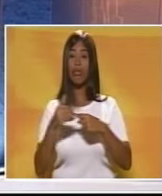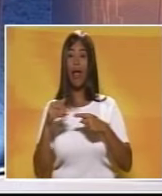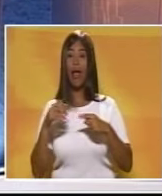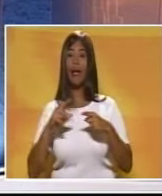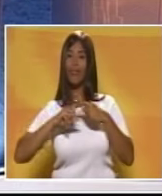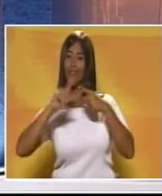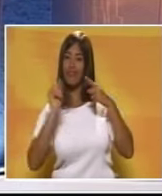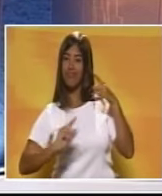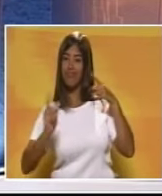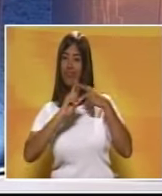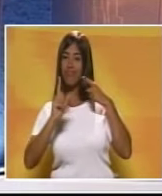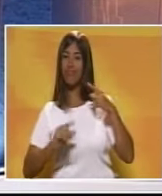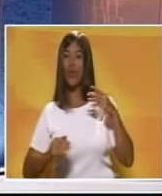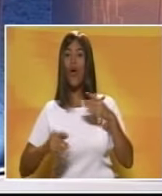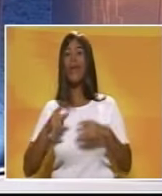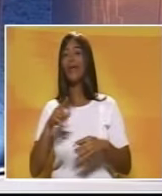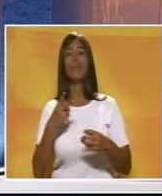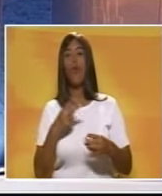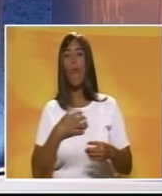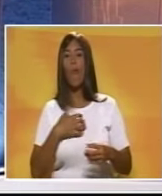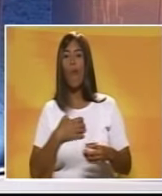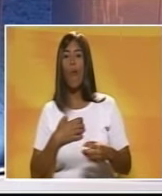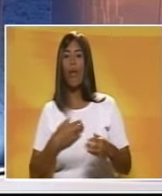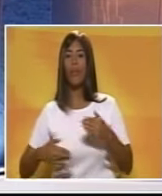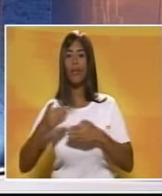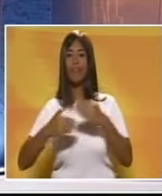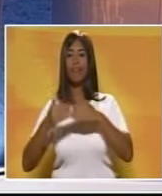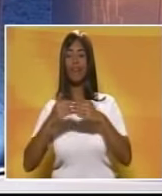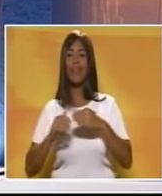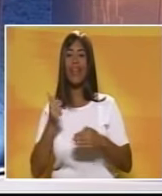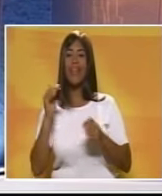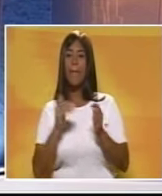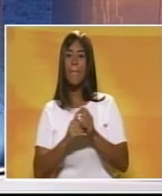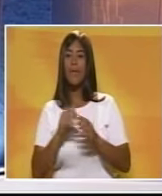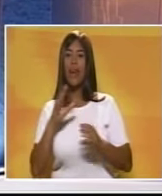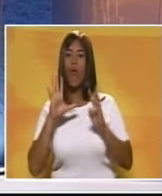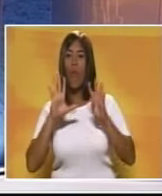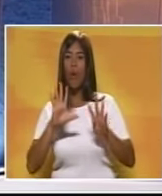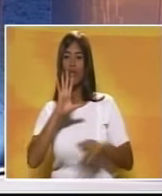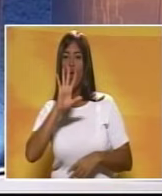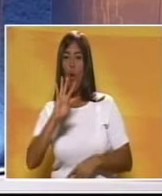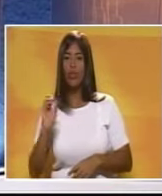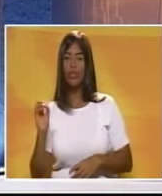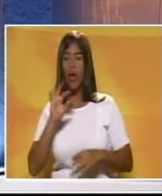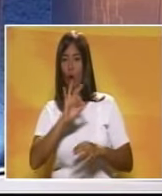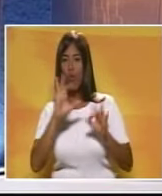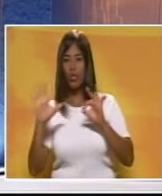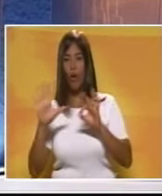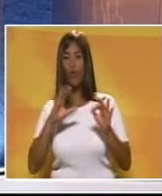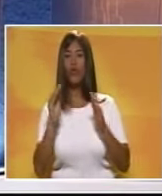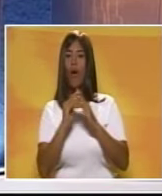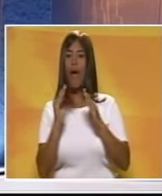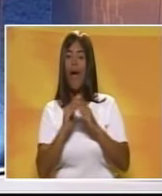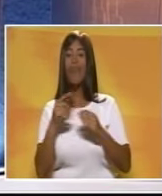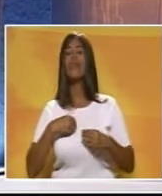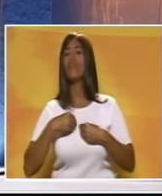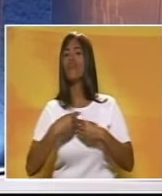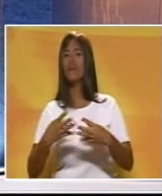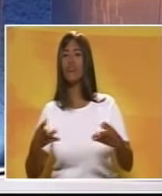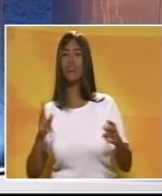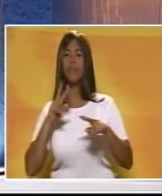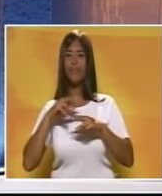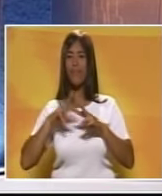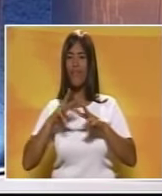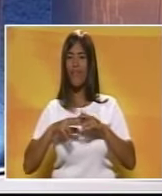nacional afectó la construcción de 10.148 casas, pero aseguró que el gobierno nacional seguirá entregando viviendas para las familias venezolanas.